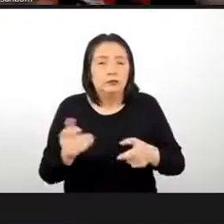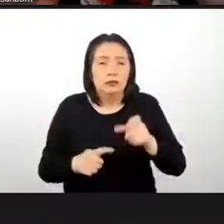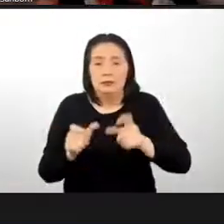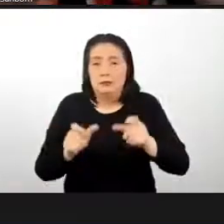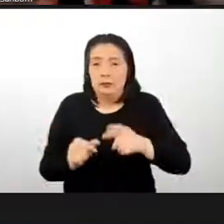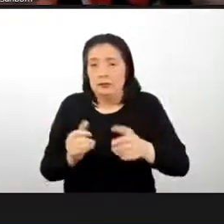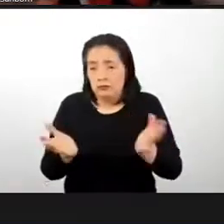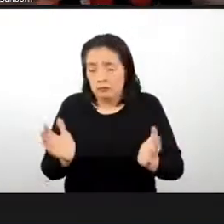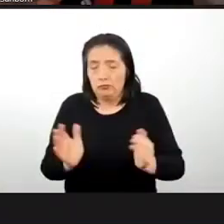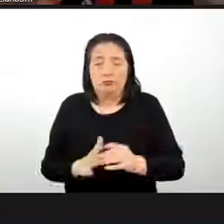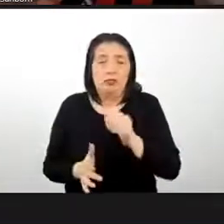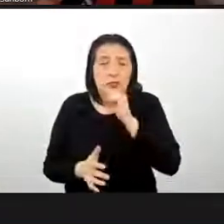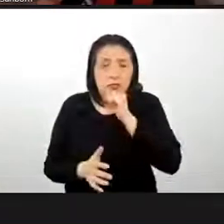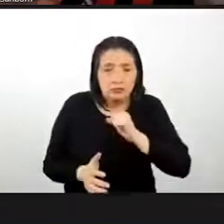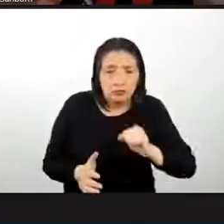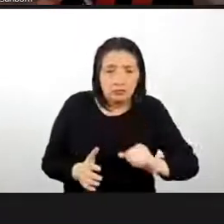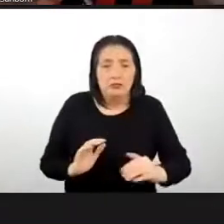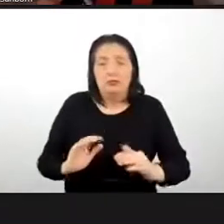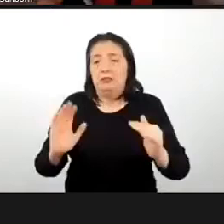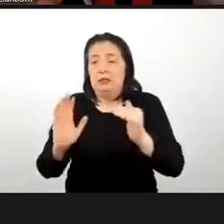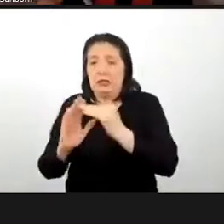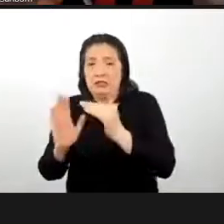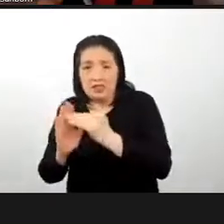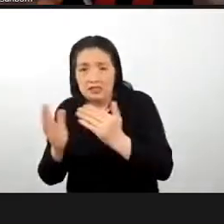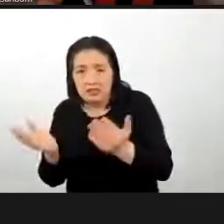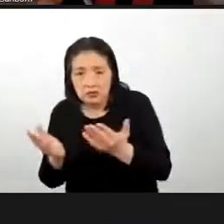mayores, ¿no? Es decir, son privadas